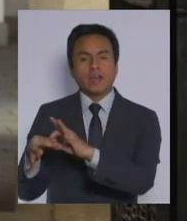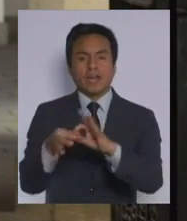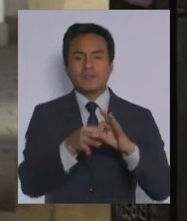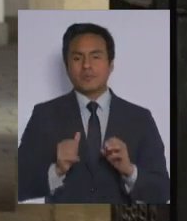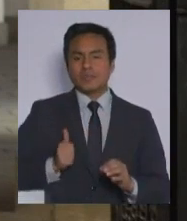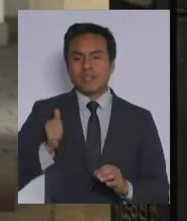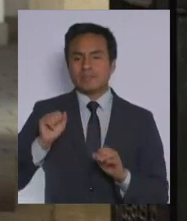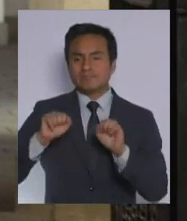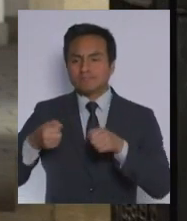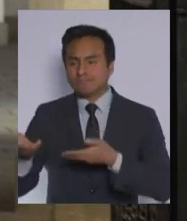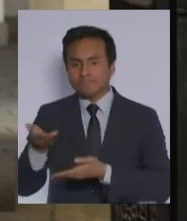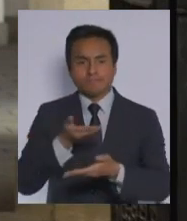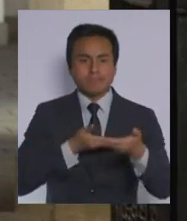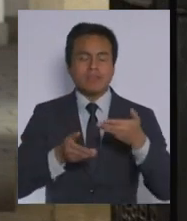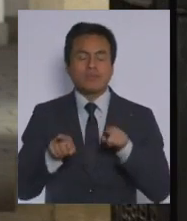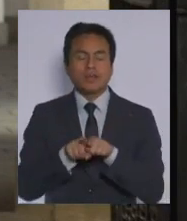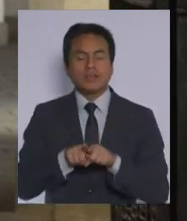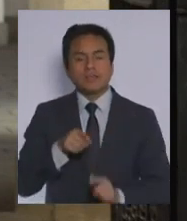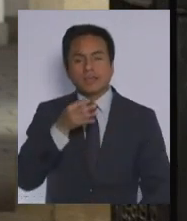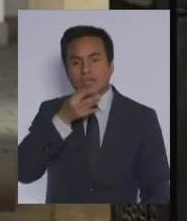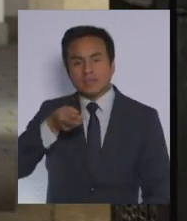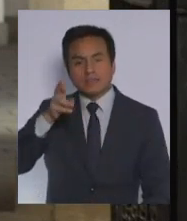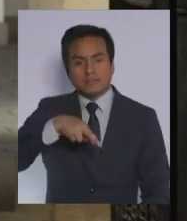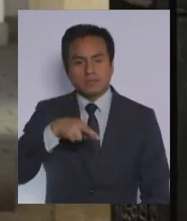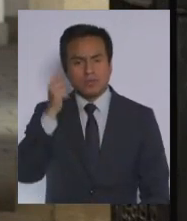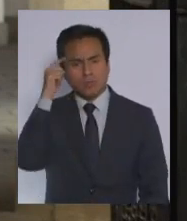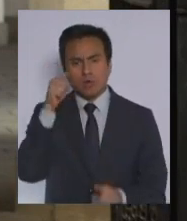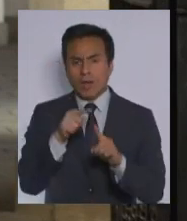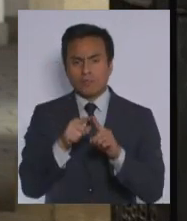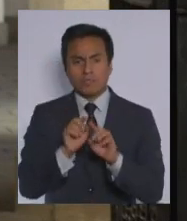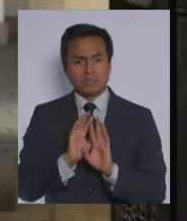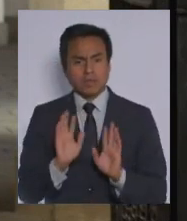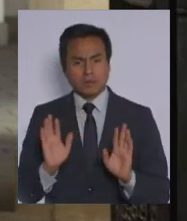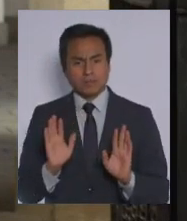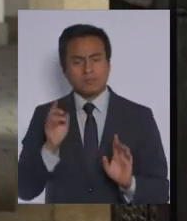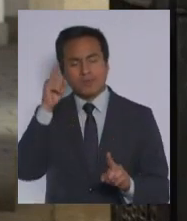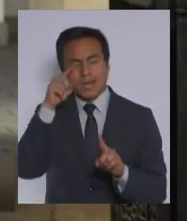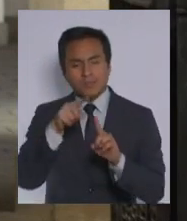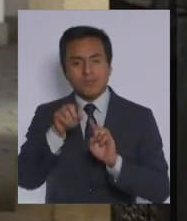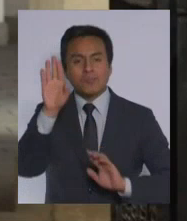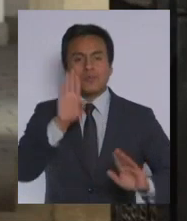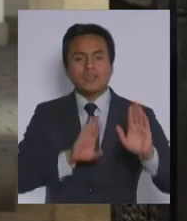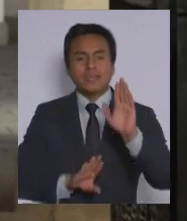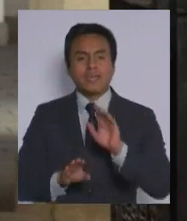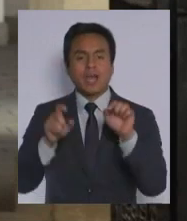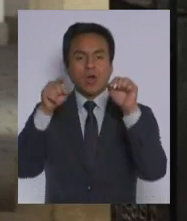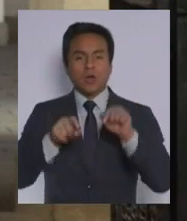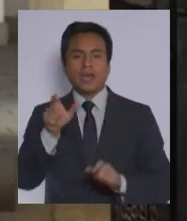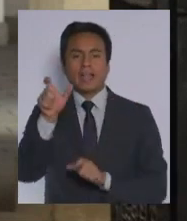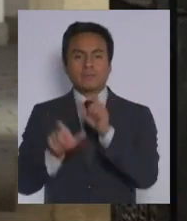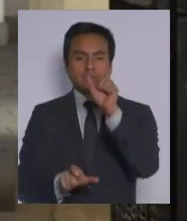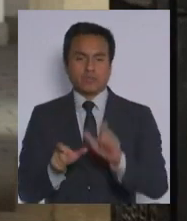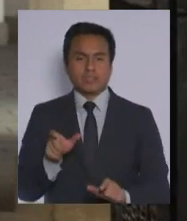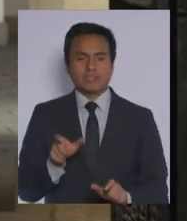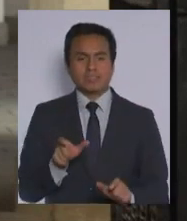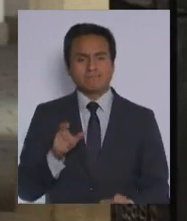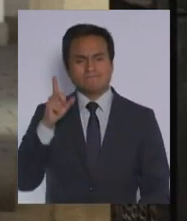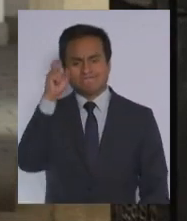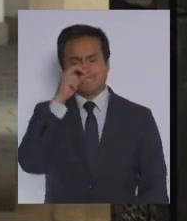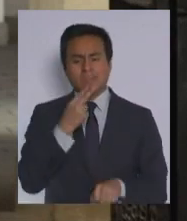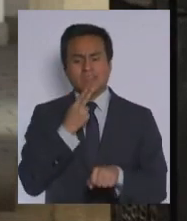para poder insisto no buscamos nada más que proteger hoy a las personas que lo están pasando